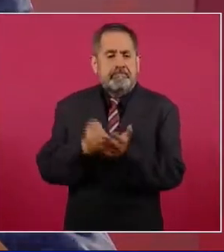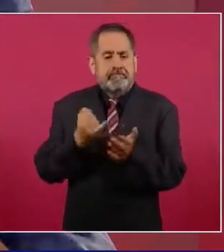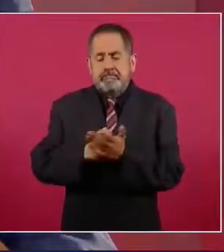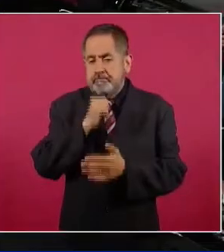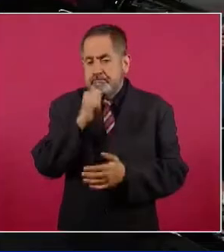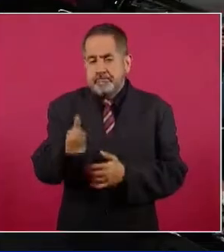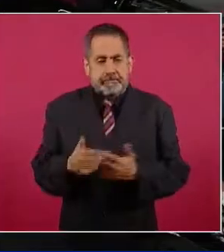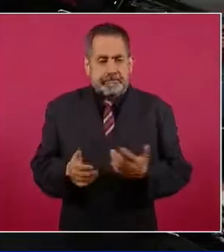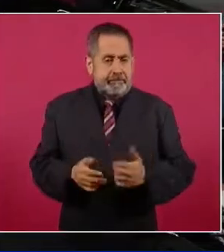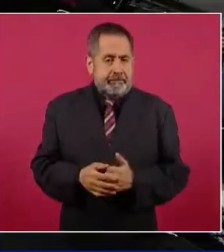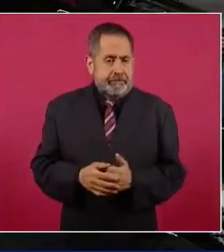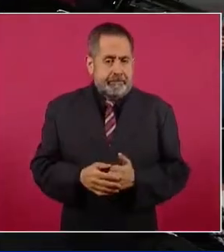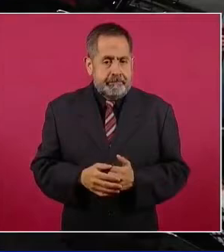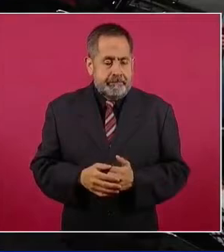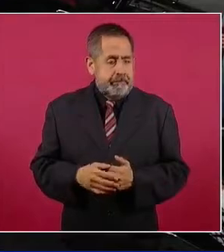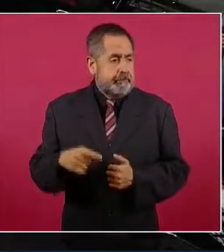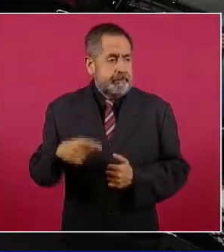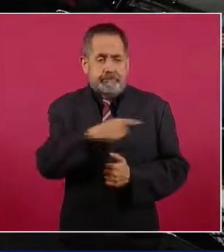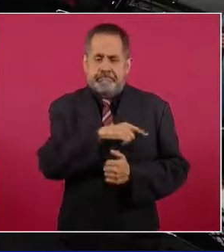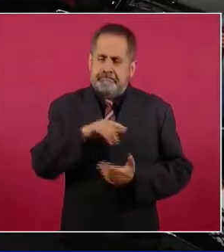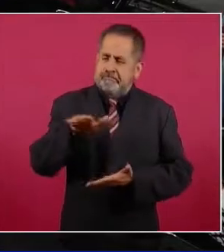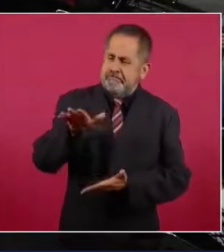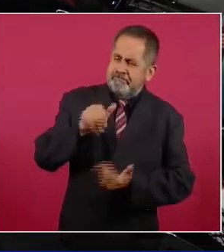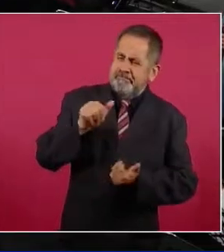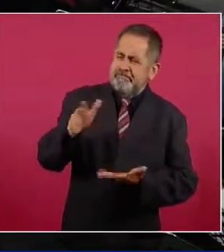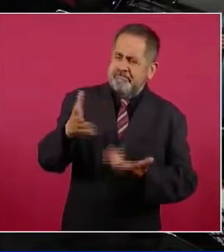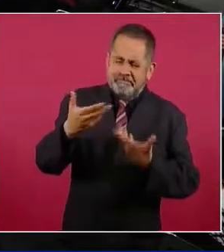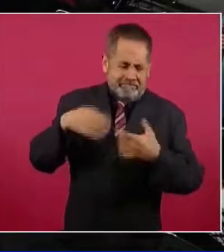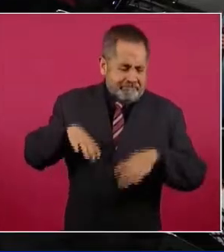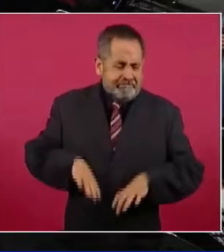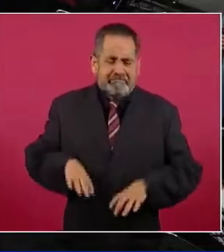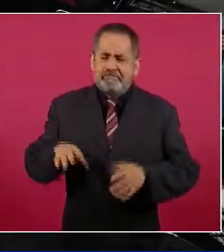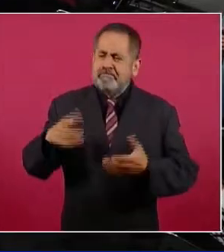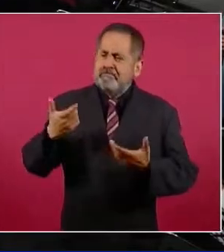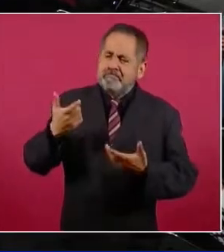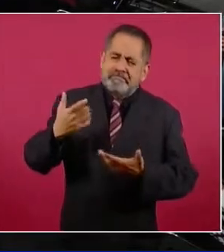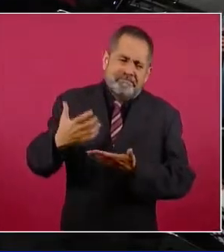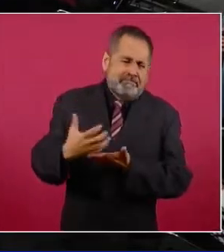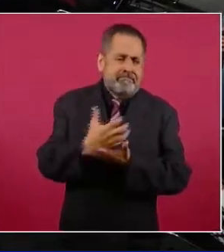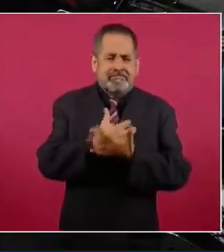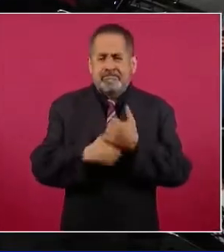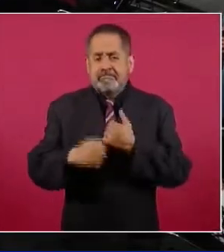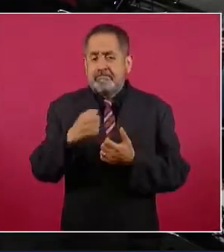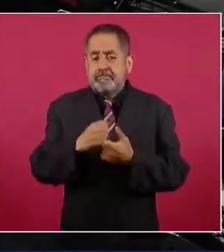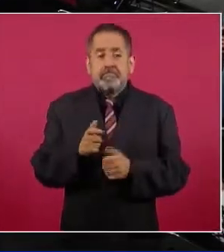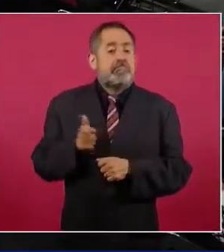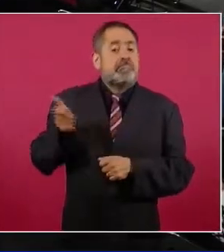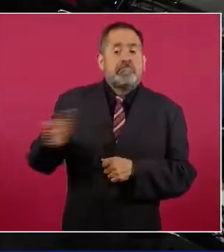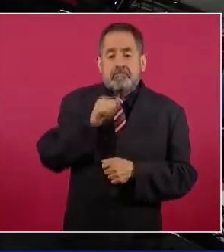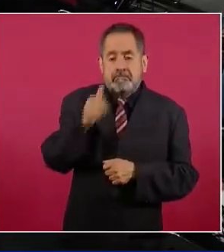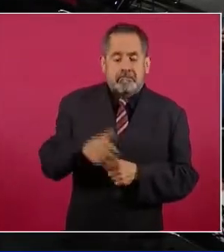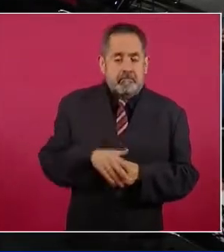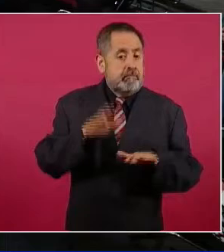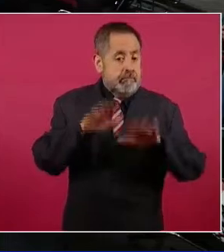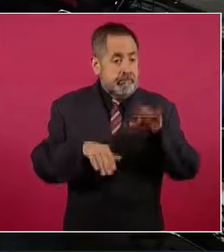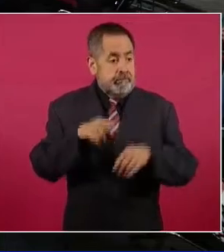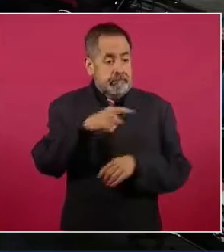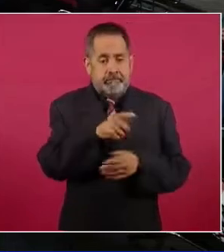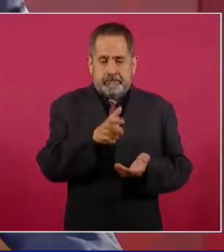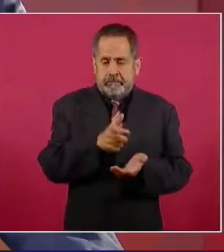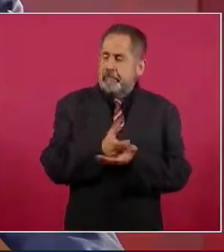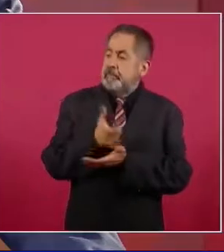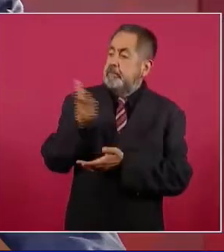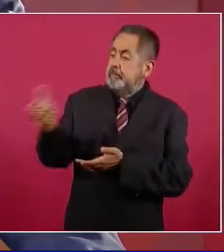los que recibían más ingresos, y si pagaban les devolvían los